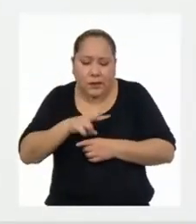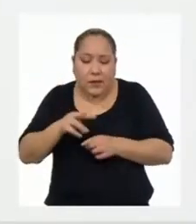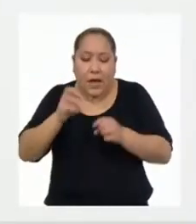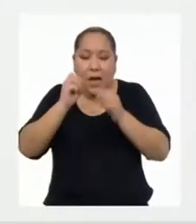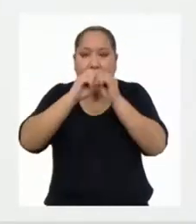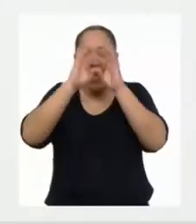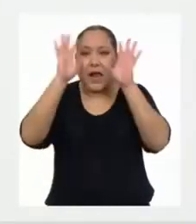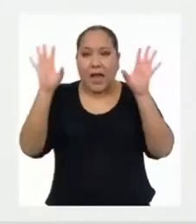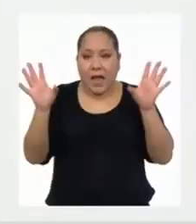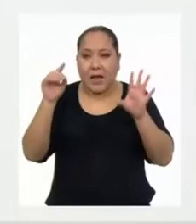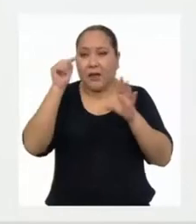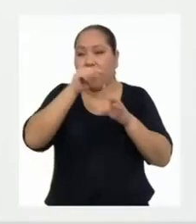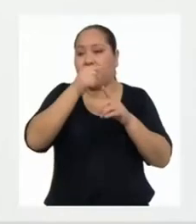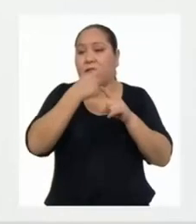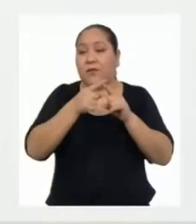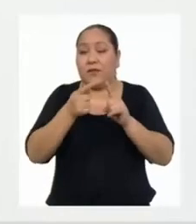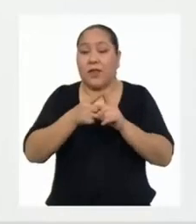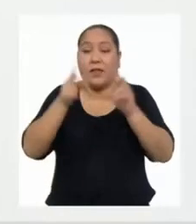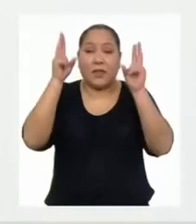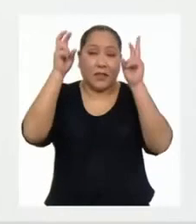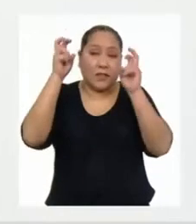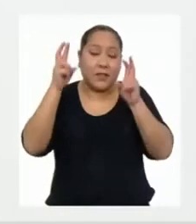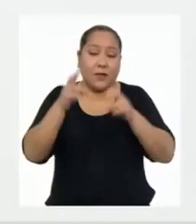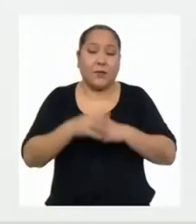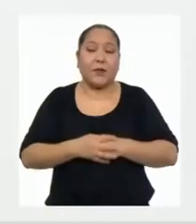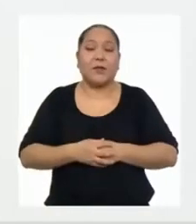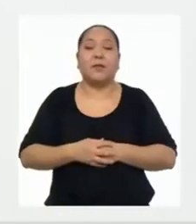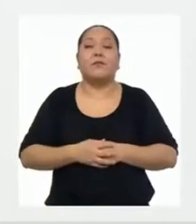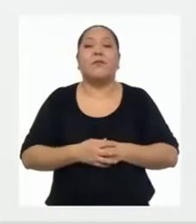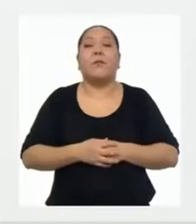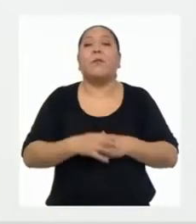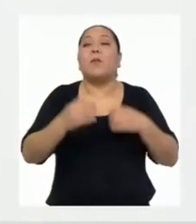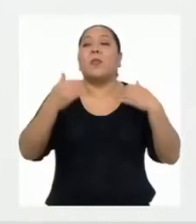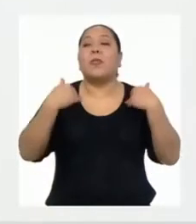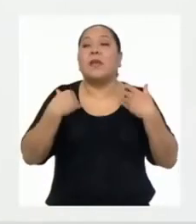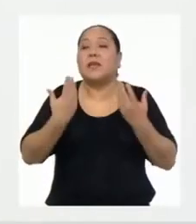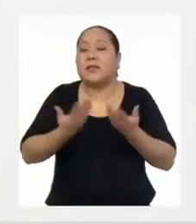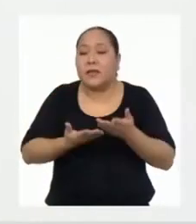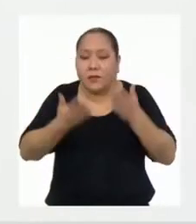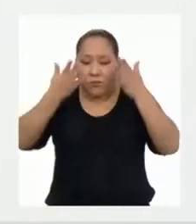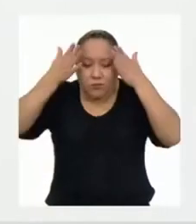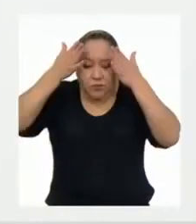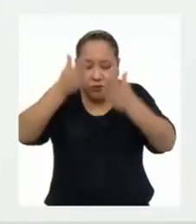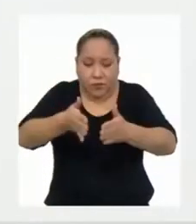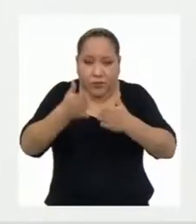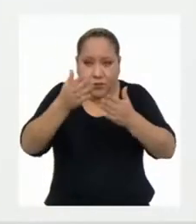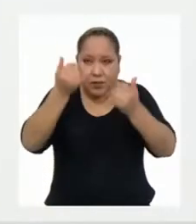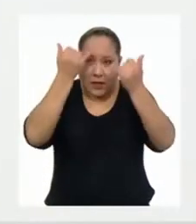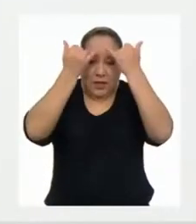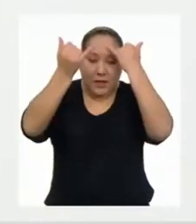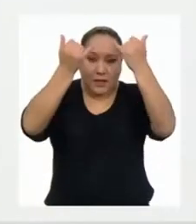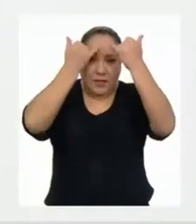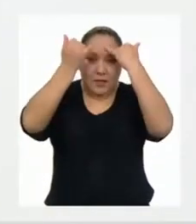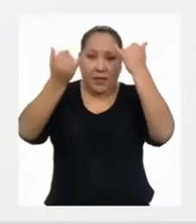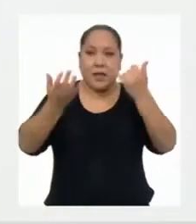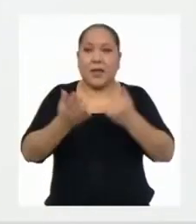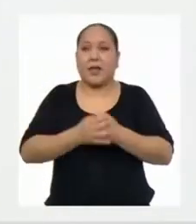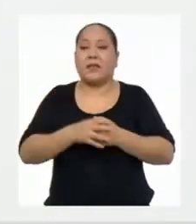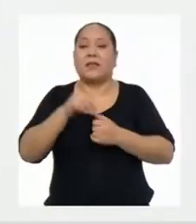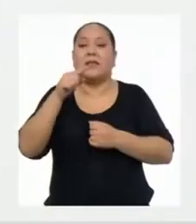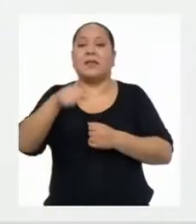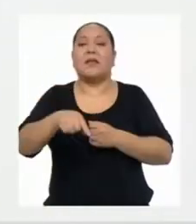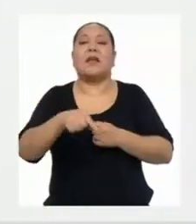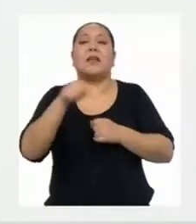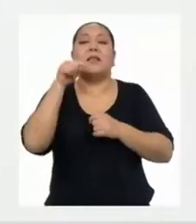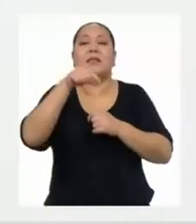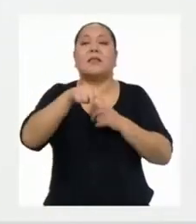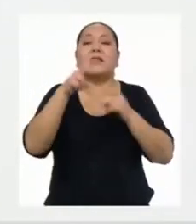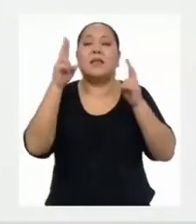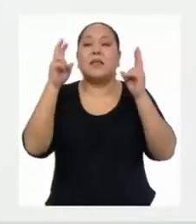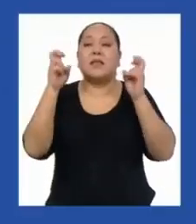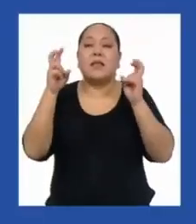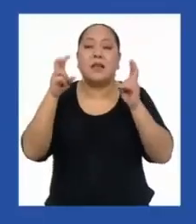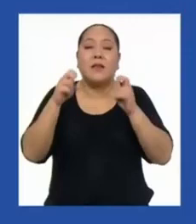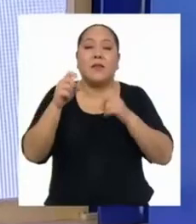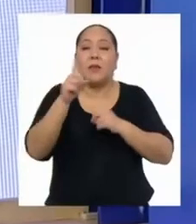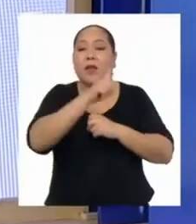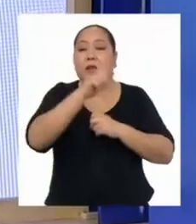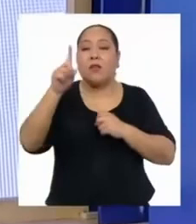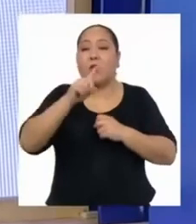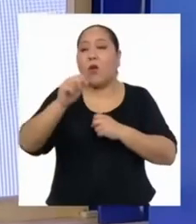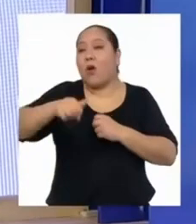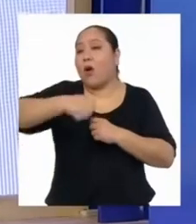asuntos a tratar. Debes concentrarte en las ideas respecto al tema y no otro